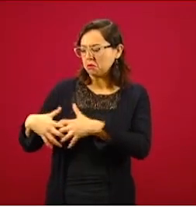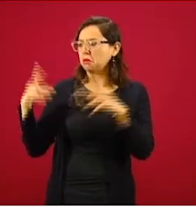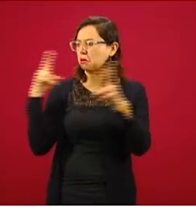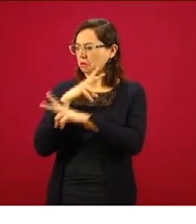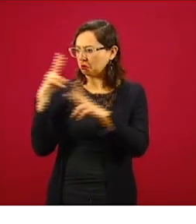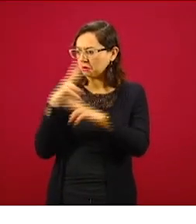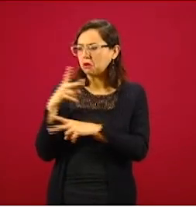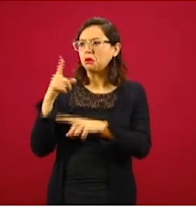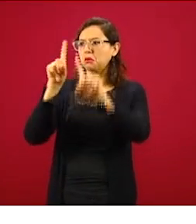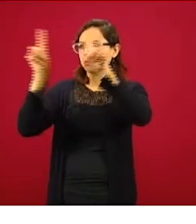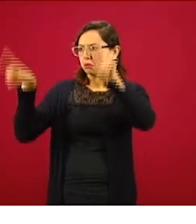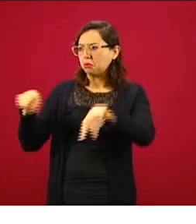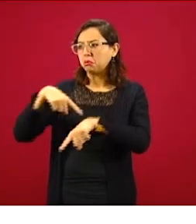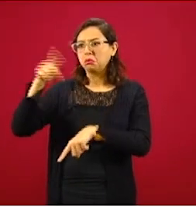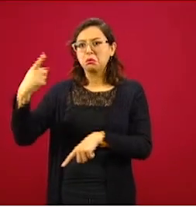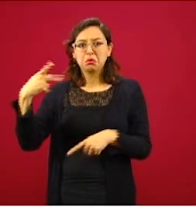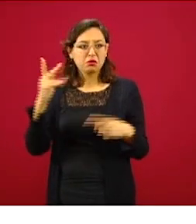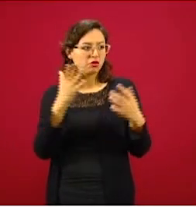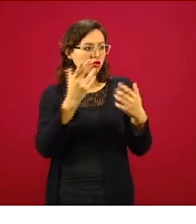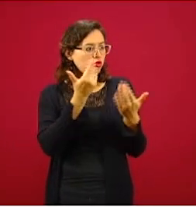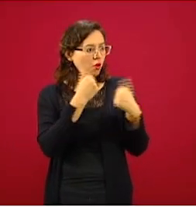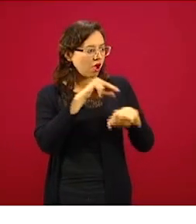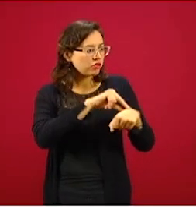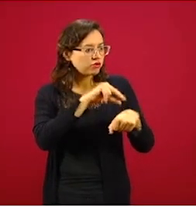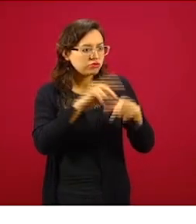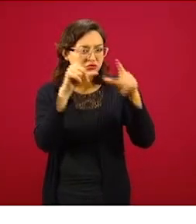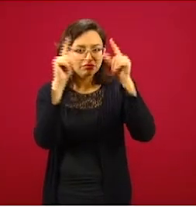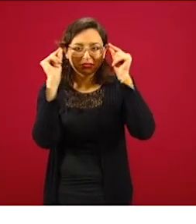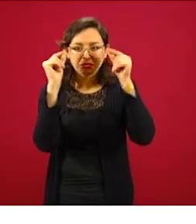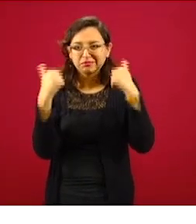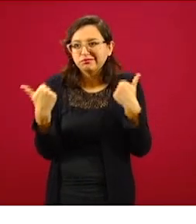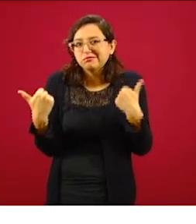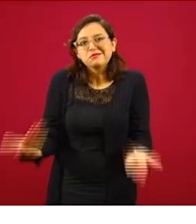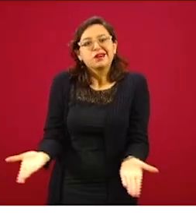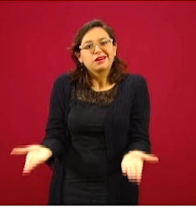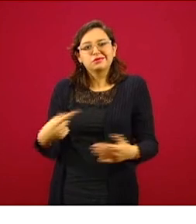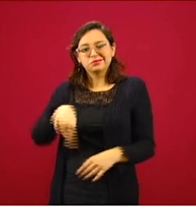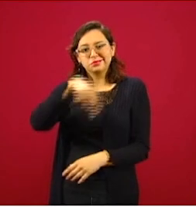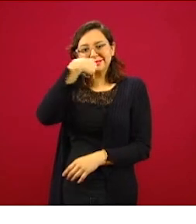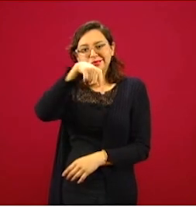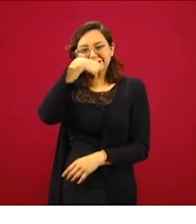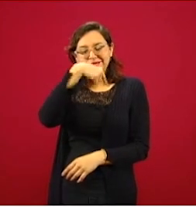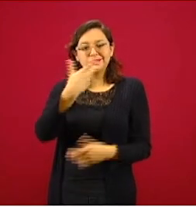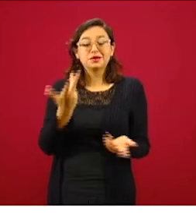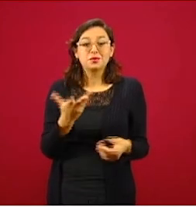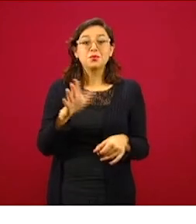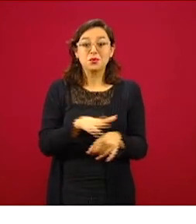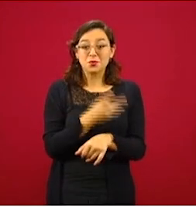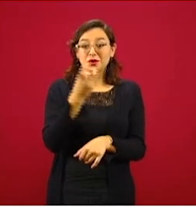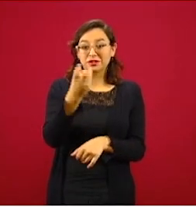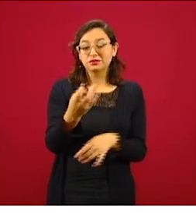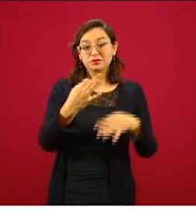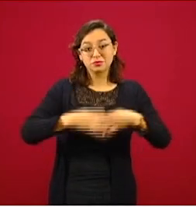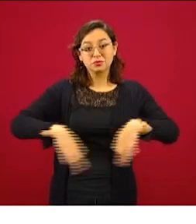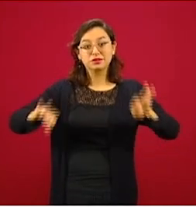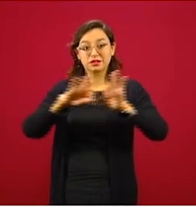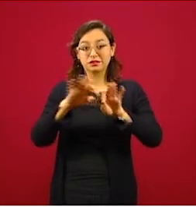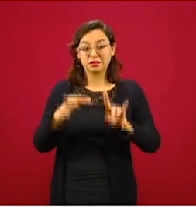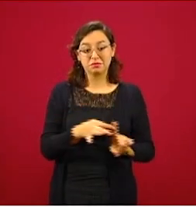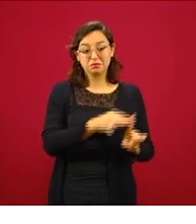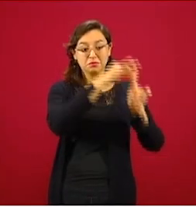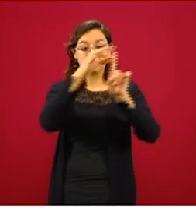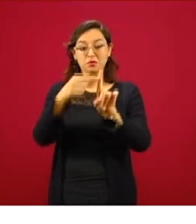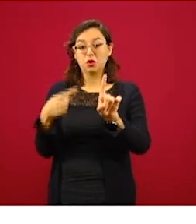la necesidad de tener en cada cama con terapia intensiva un jefe médico, alguien que conduzca esto, y esta es una